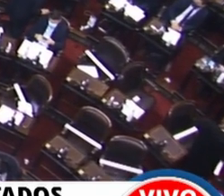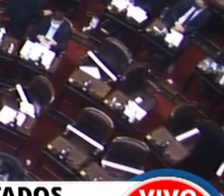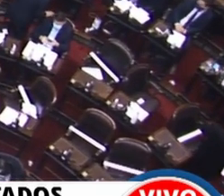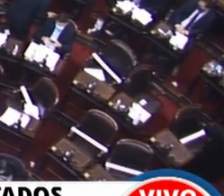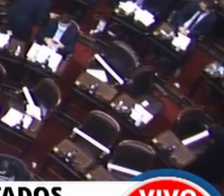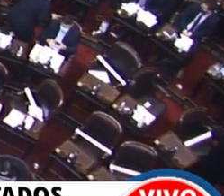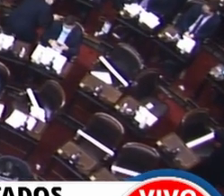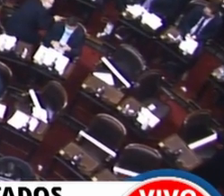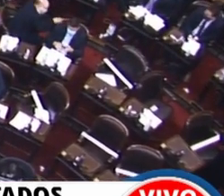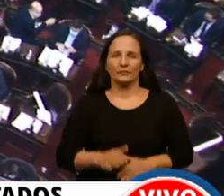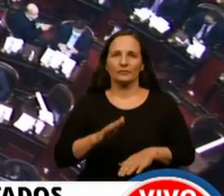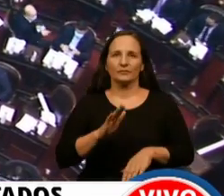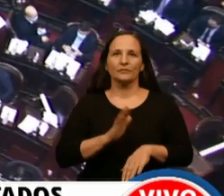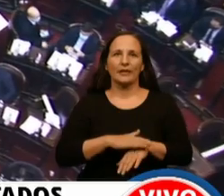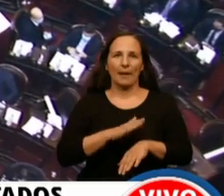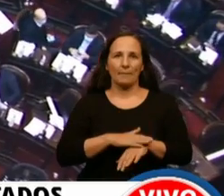tiempo